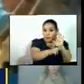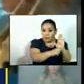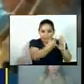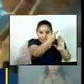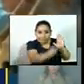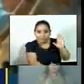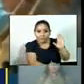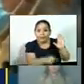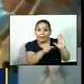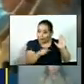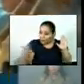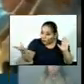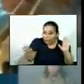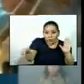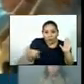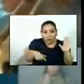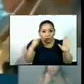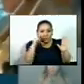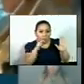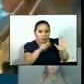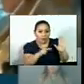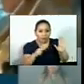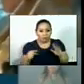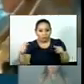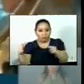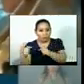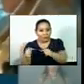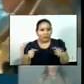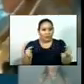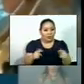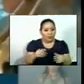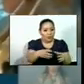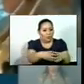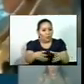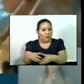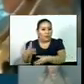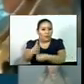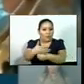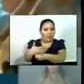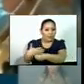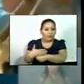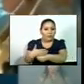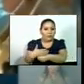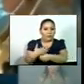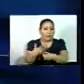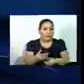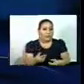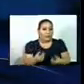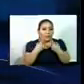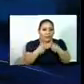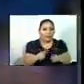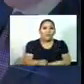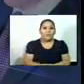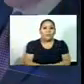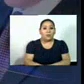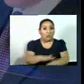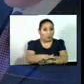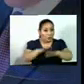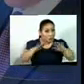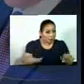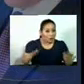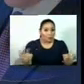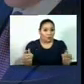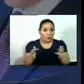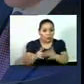ellos quieren versus a lo que la mayoría de los partidos políticos dictaminaron. Al finalizar la reunión,